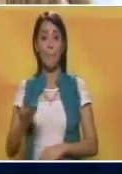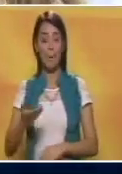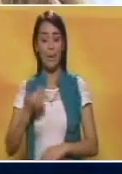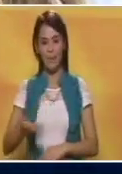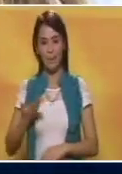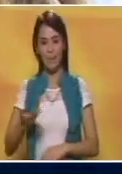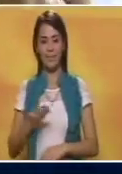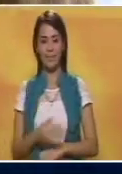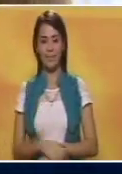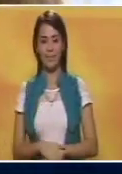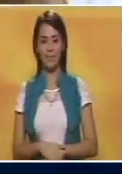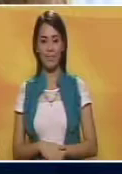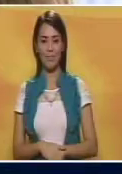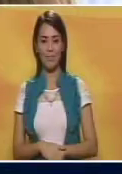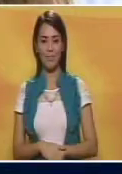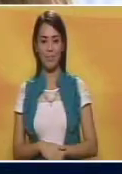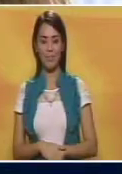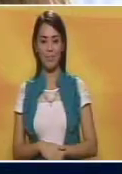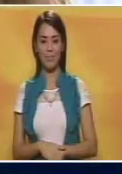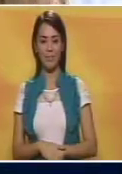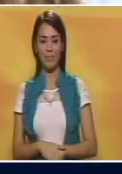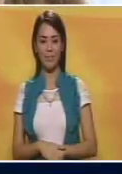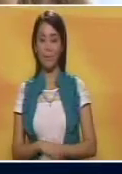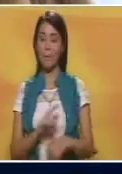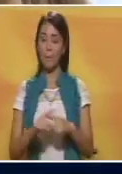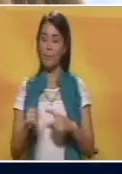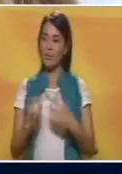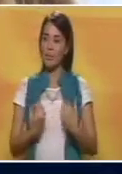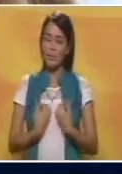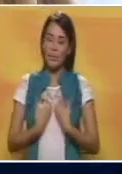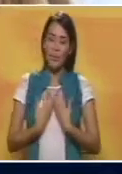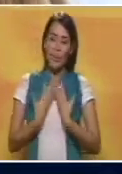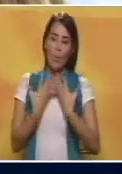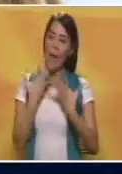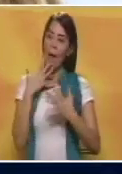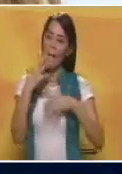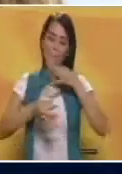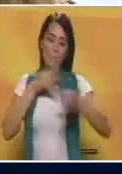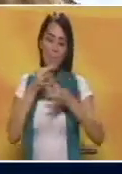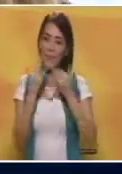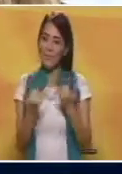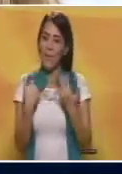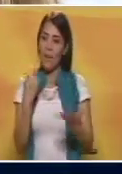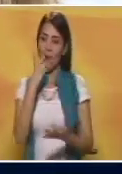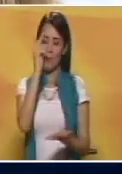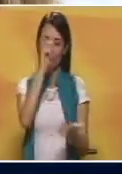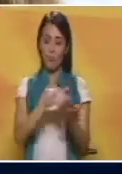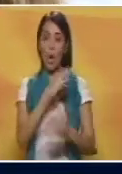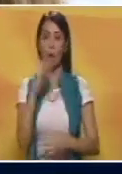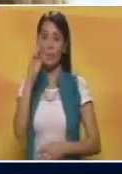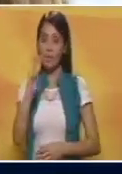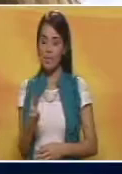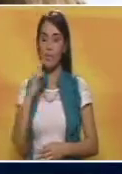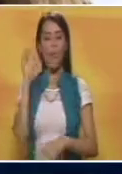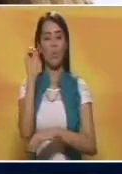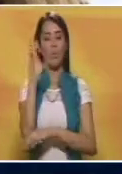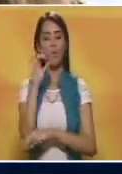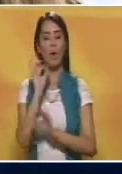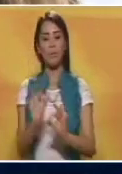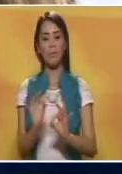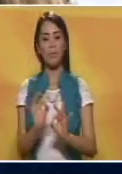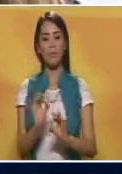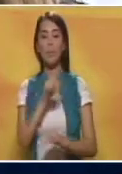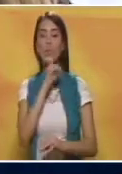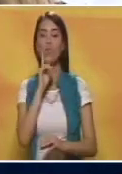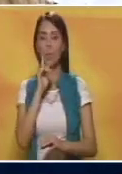del industria a nivel internacional pero lo que más me emociona contarte ahorita fue nuestra visita a costa rica estuvimos una conferencia llamada a mi